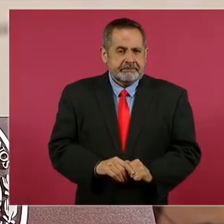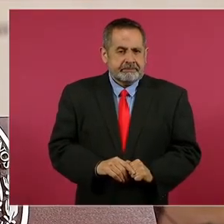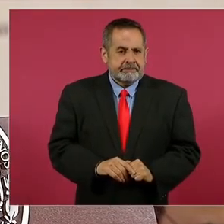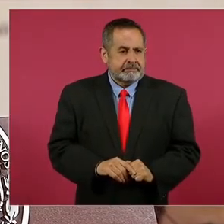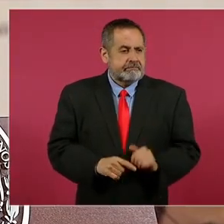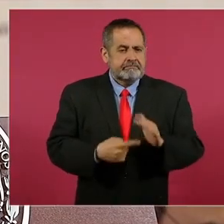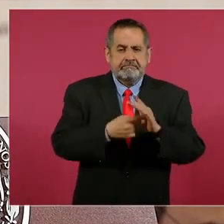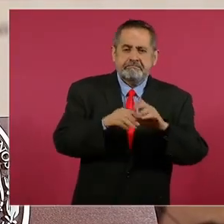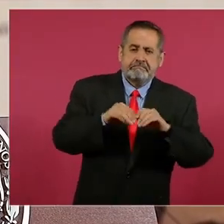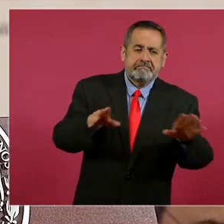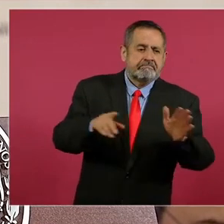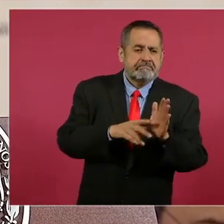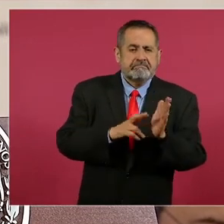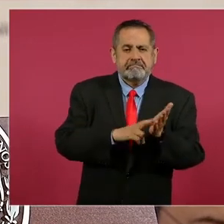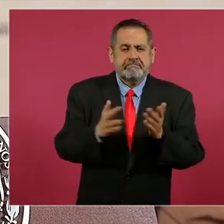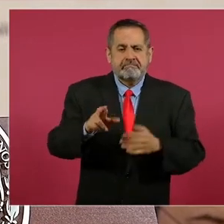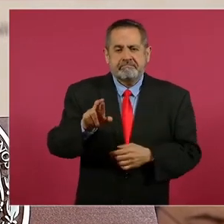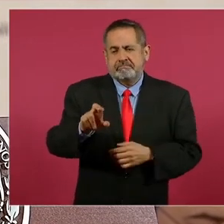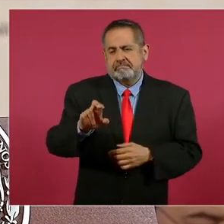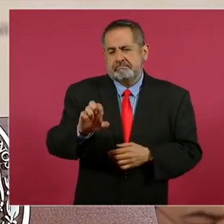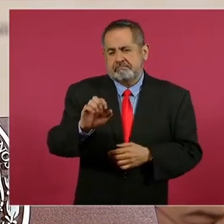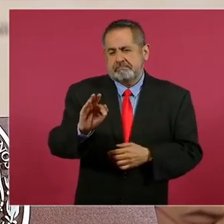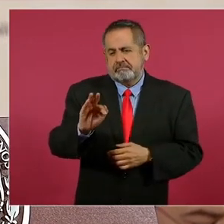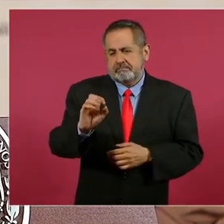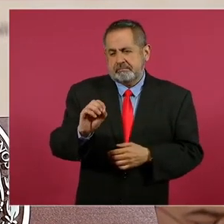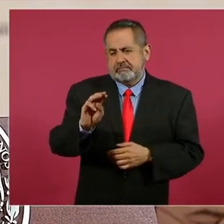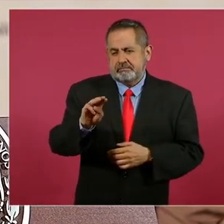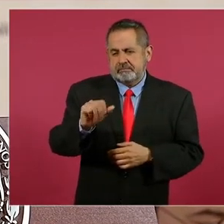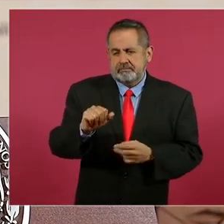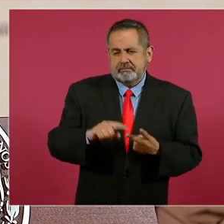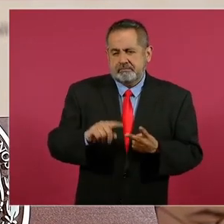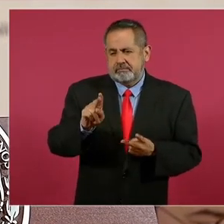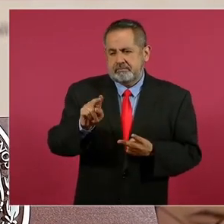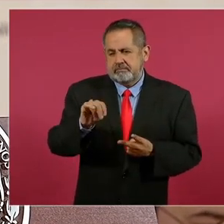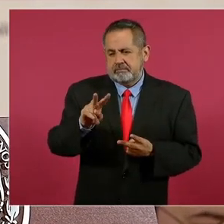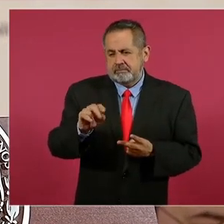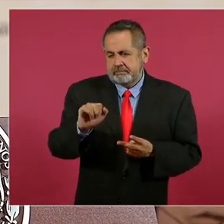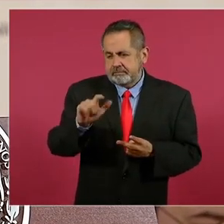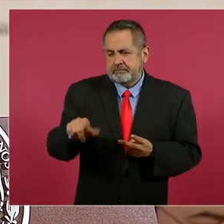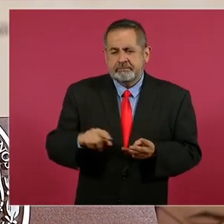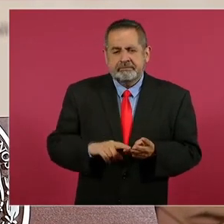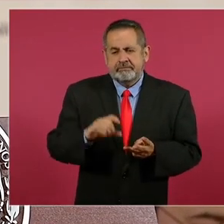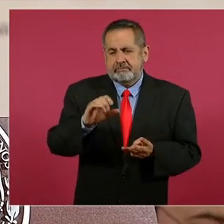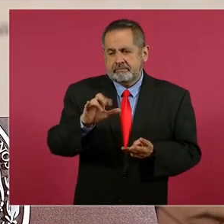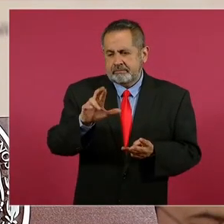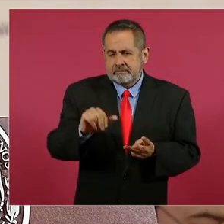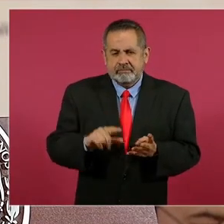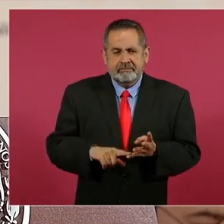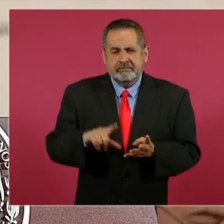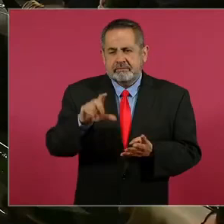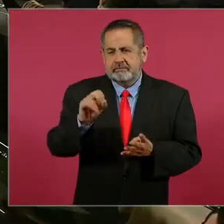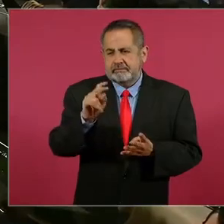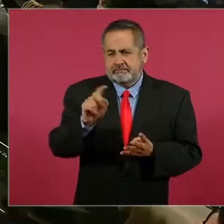dice el Reforma y el Universal, ¿no? Y Ciro y López